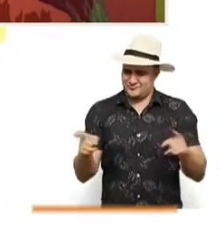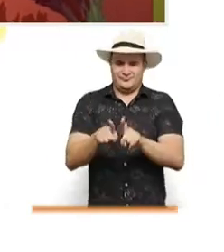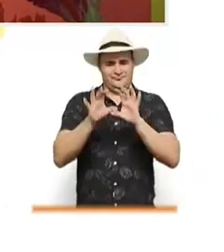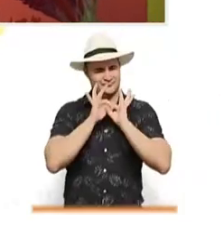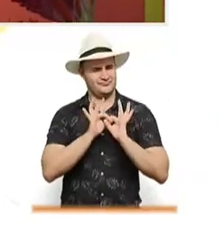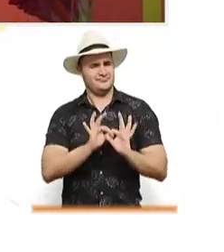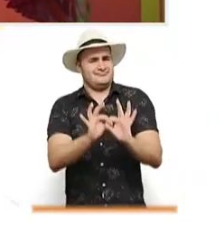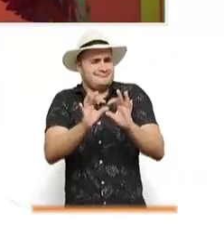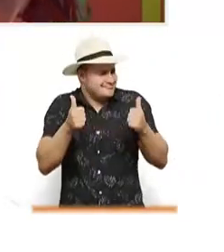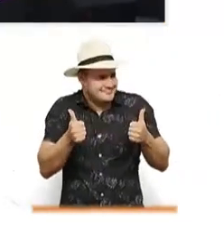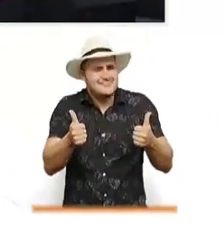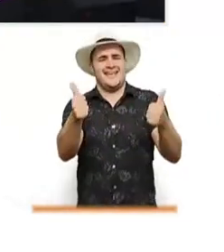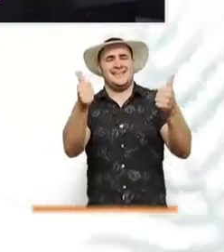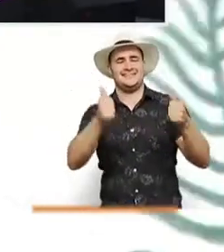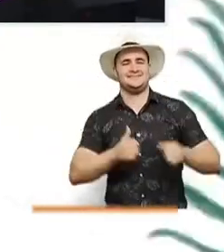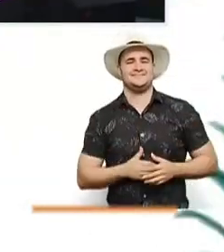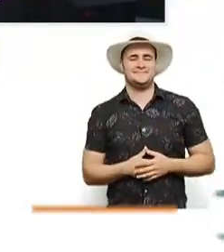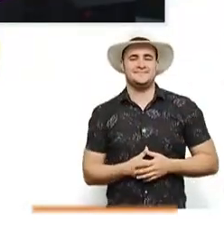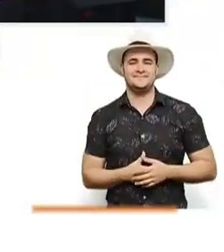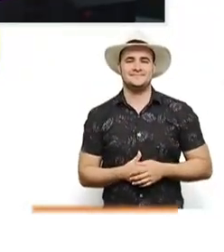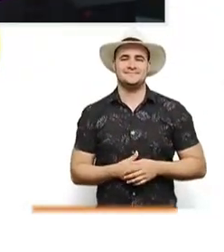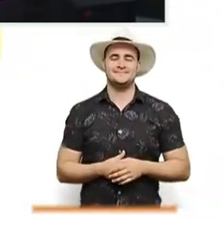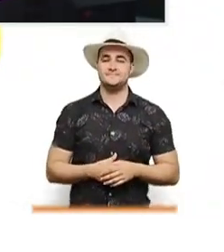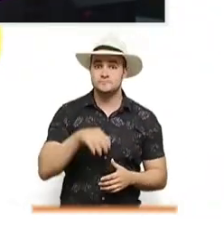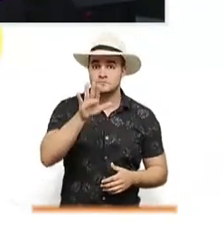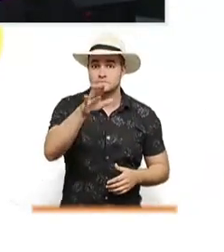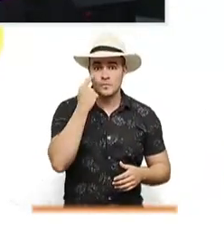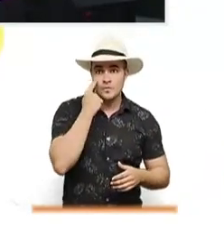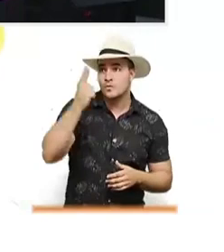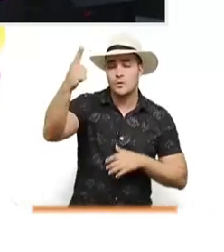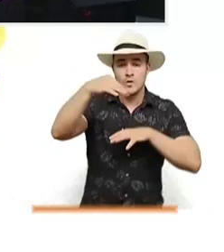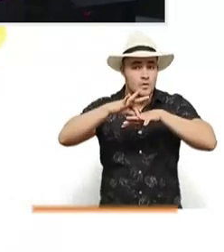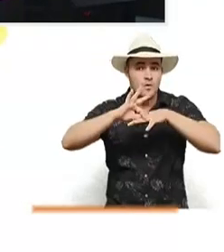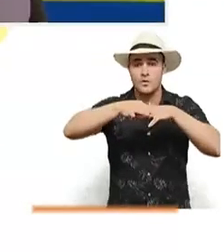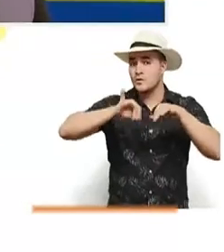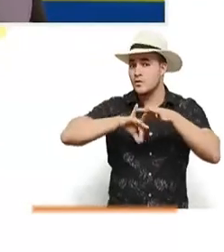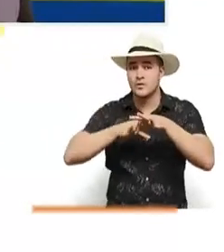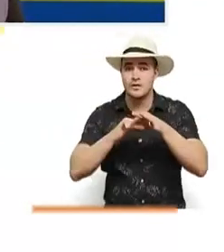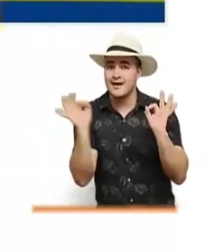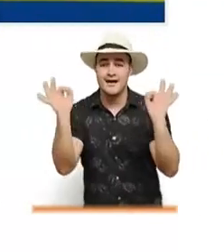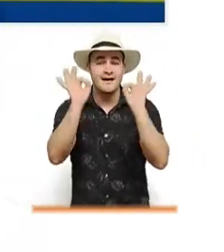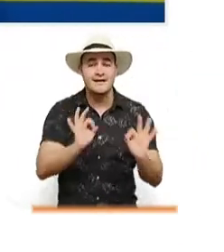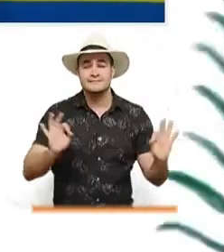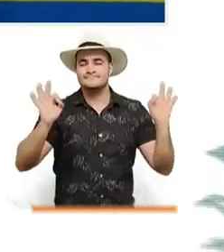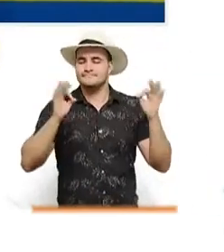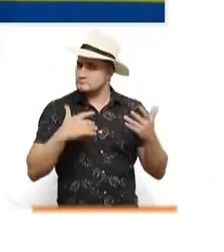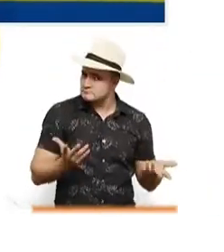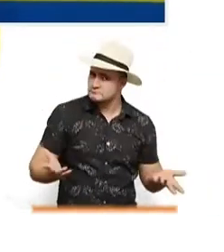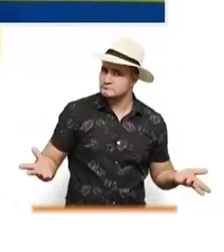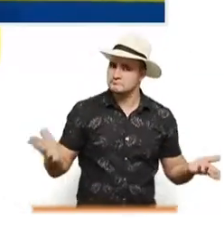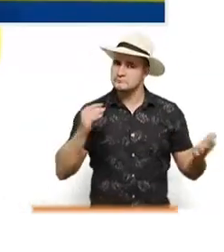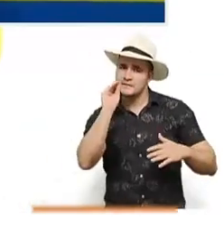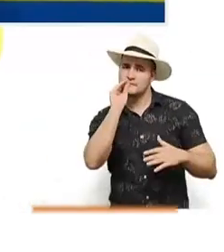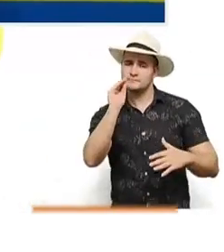la unión. Usted no ha visto la argolla, pero es que uno